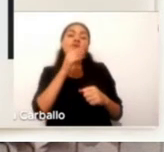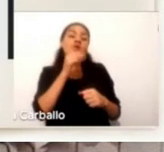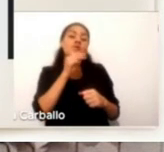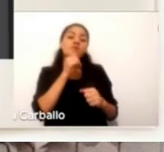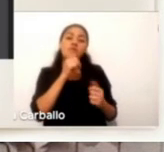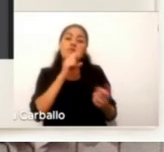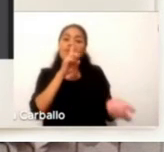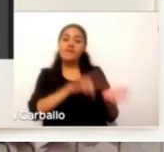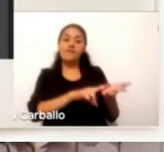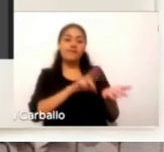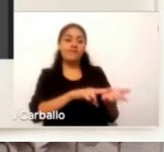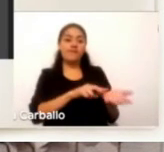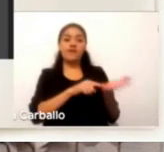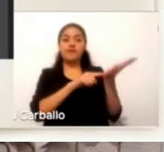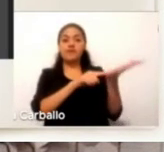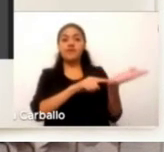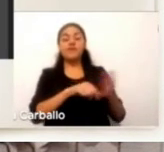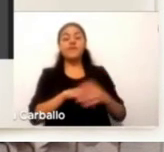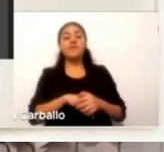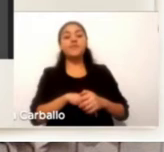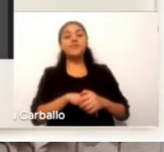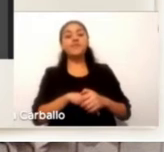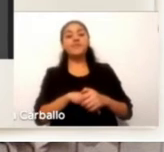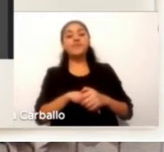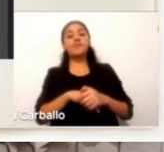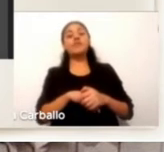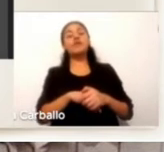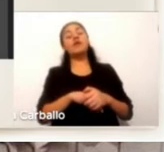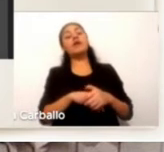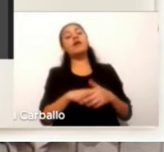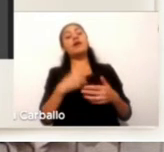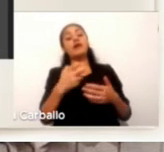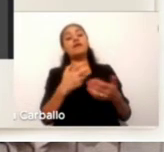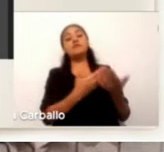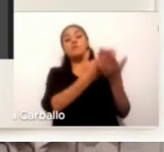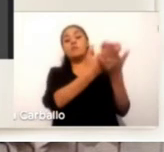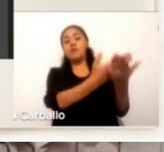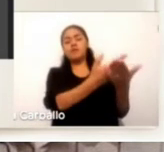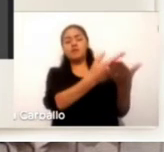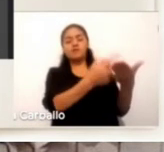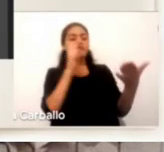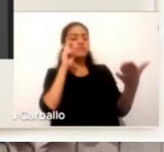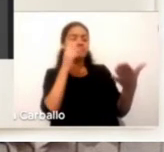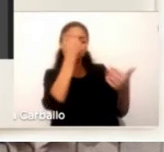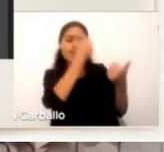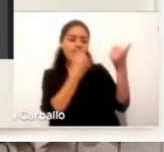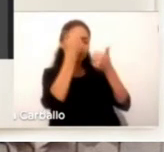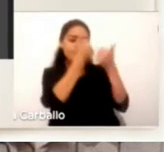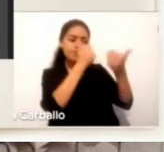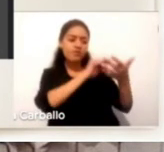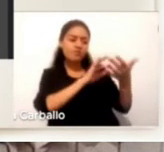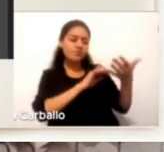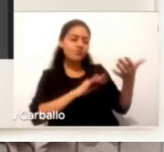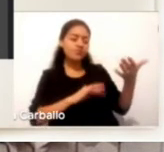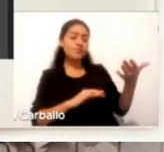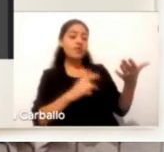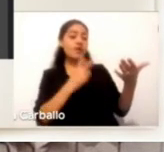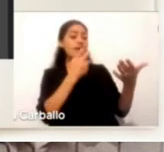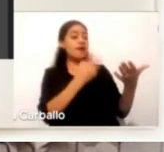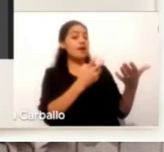referencia. Una vez que esta ponencia analizó las causales de nulidad de elección invocadas por la parte